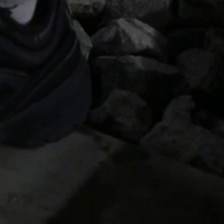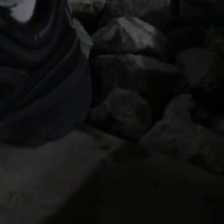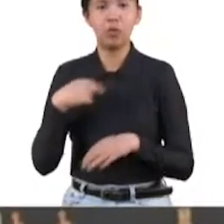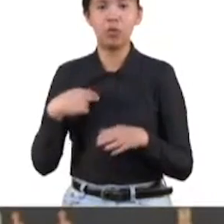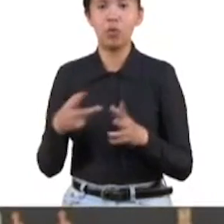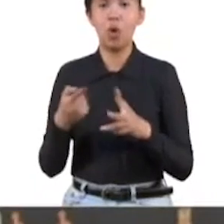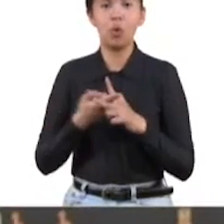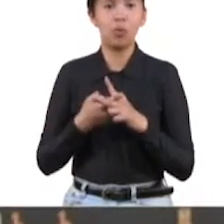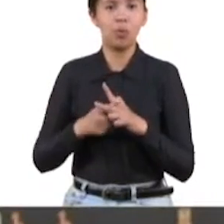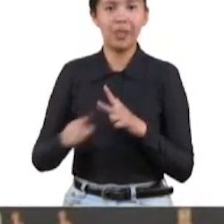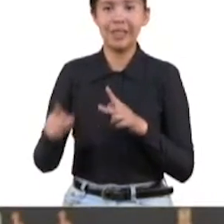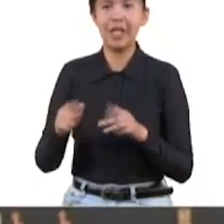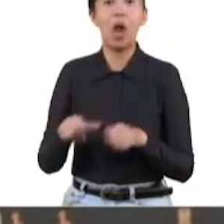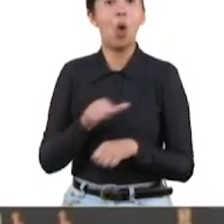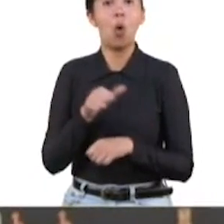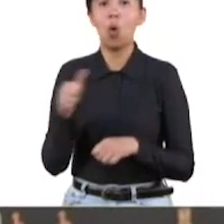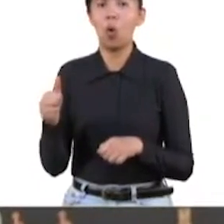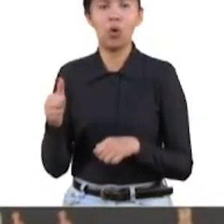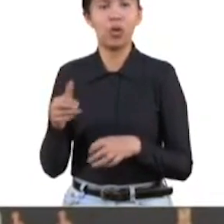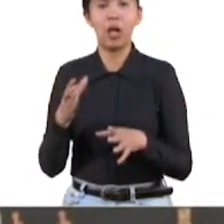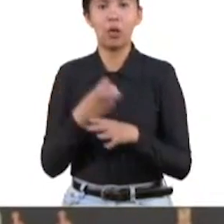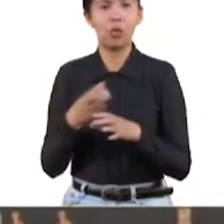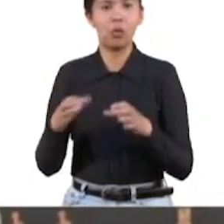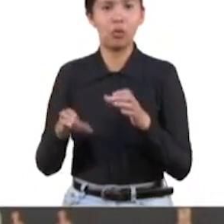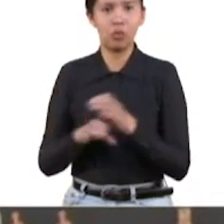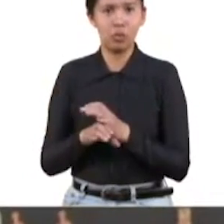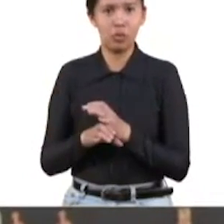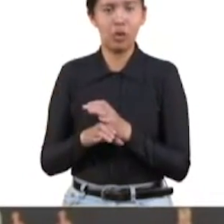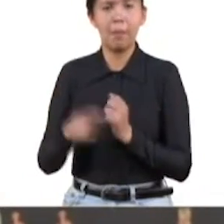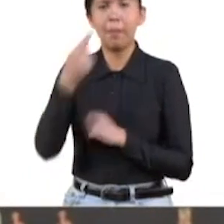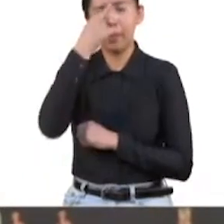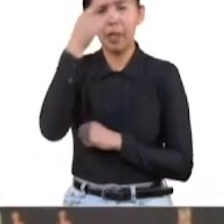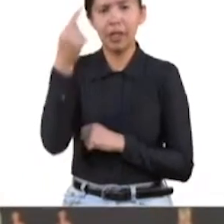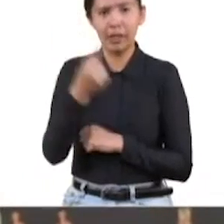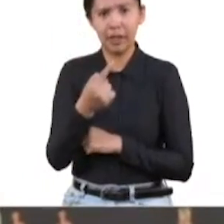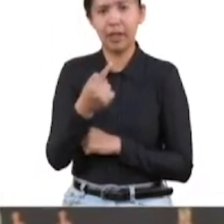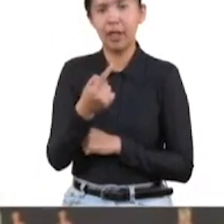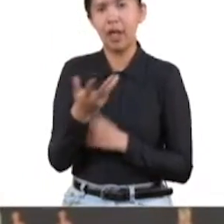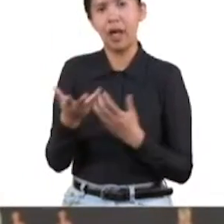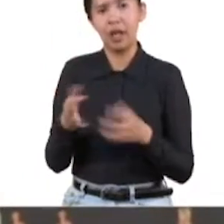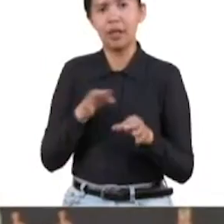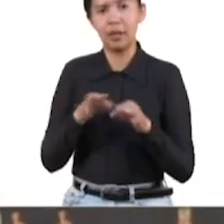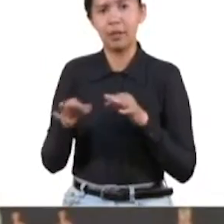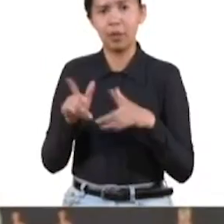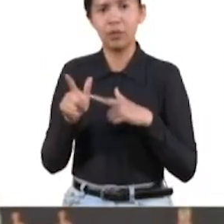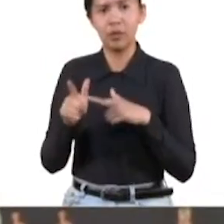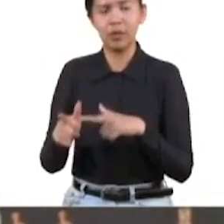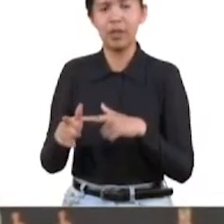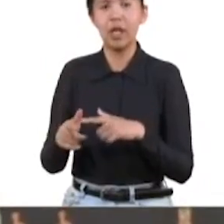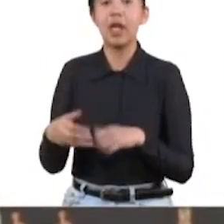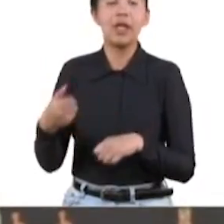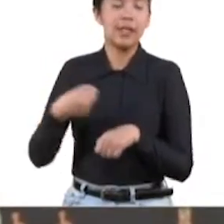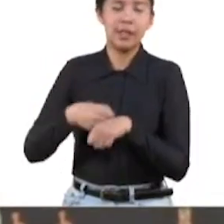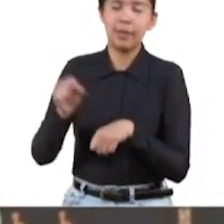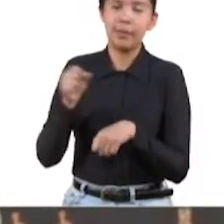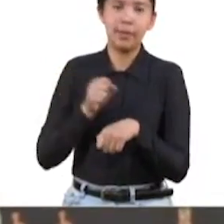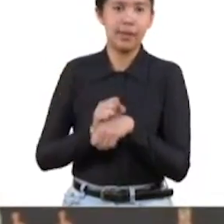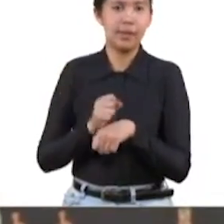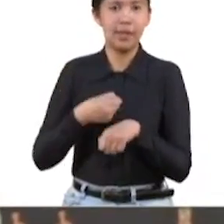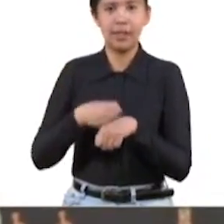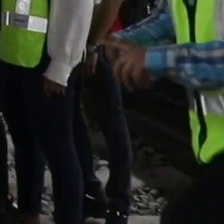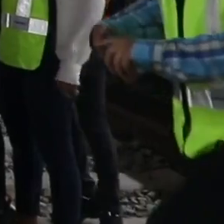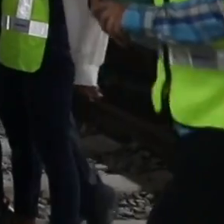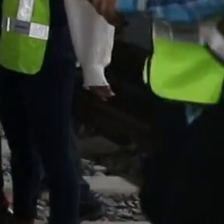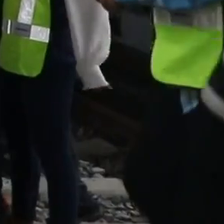pruebas de los diferentes sistemas lo cual nos llevará varias semanas dada la diversidad y complejidad de los